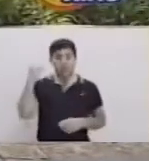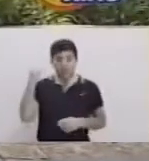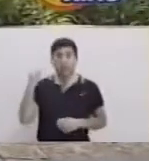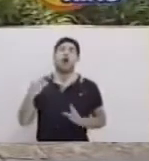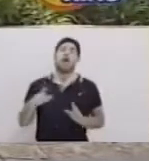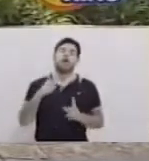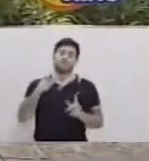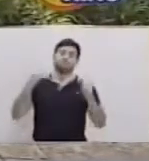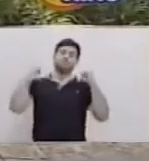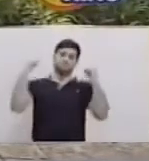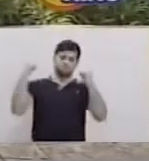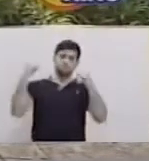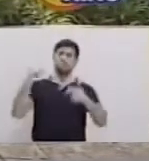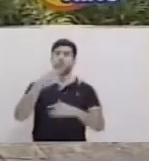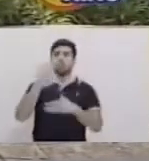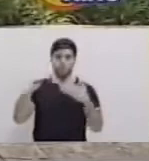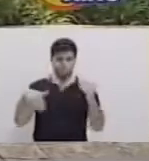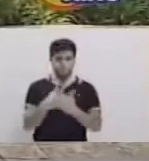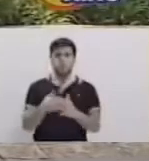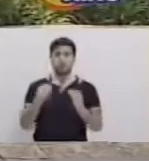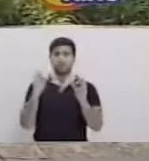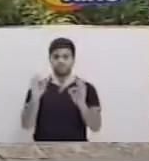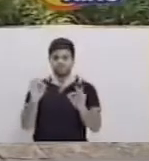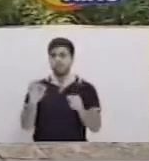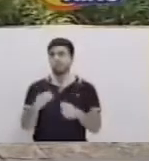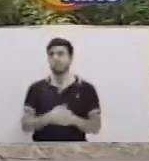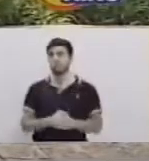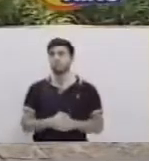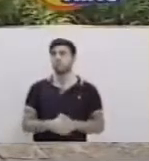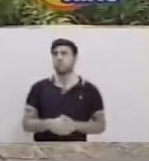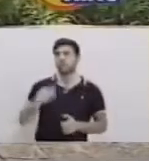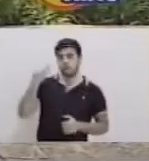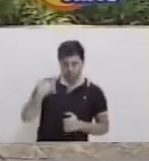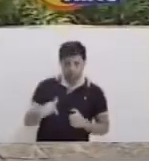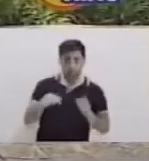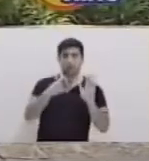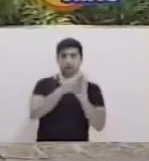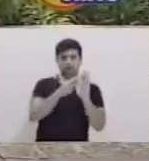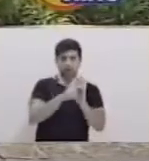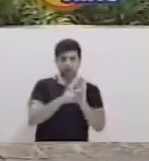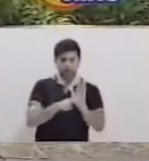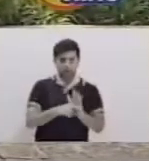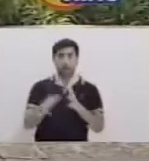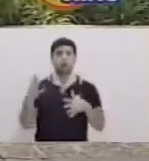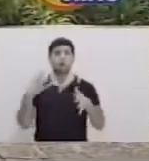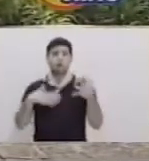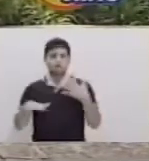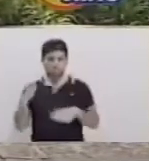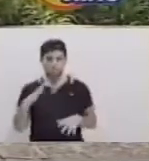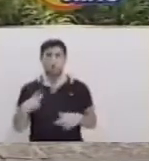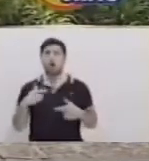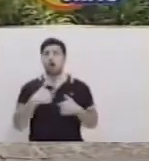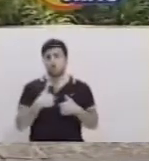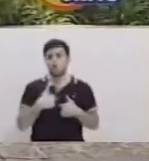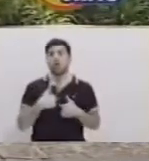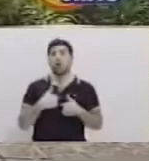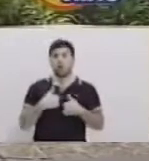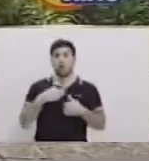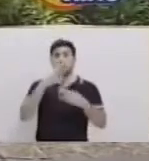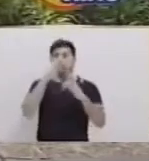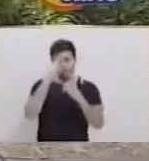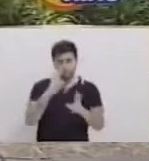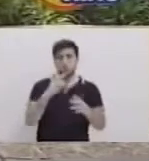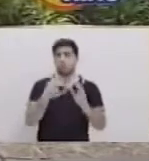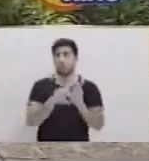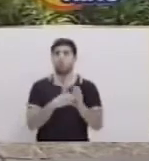otro extremo va a ser el equipo ganador. Y esas son las reglas del juego. ¿Qué? ¿Cuáles pueden ser?